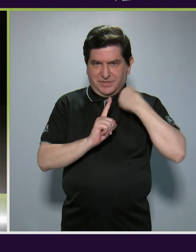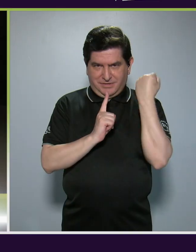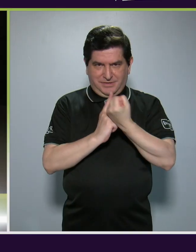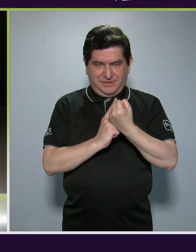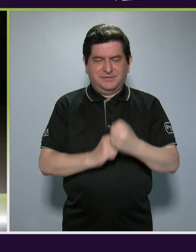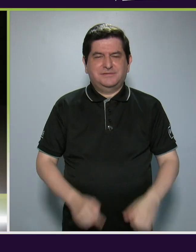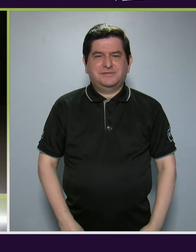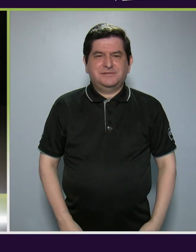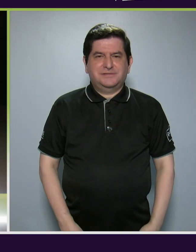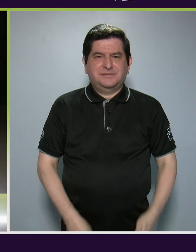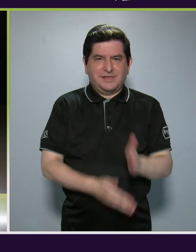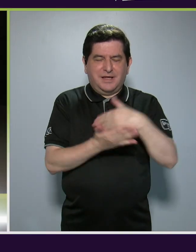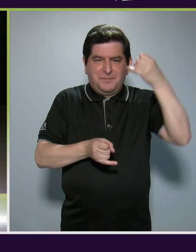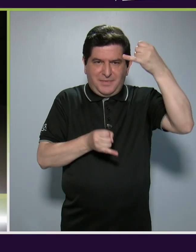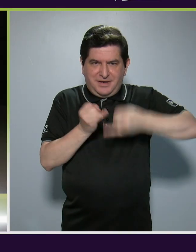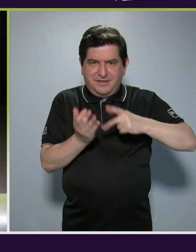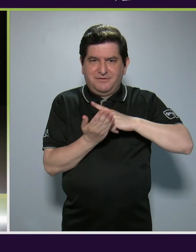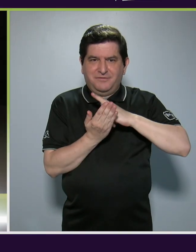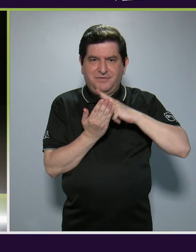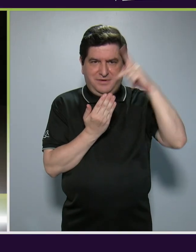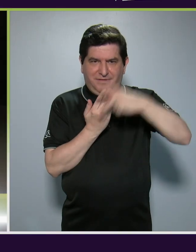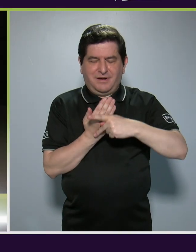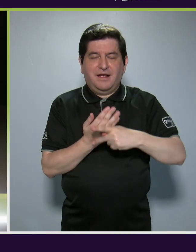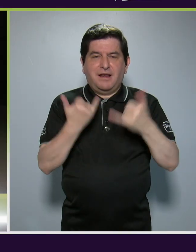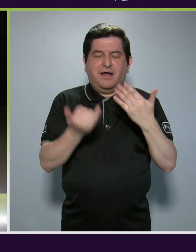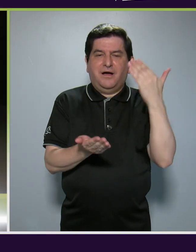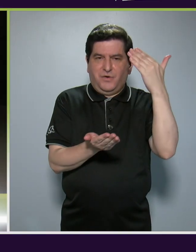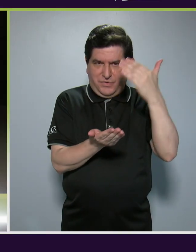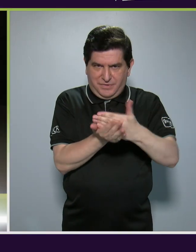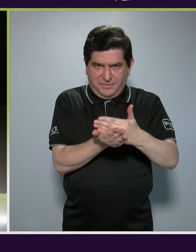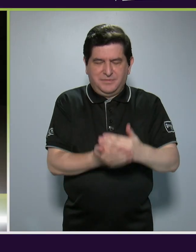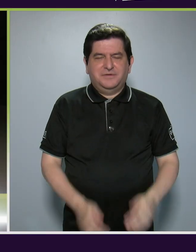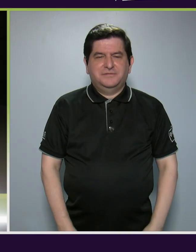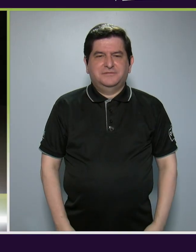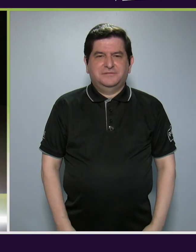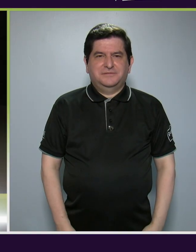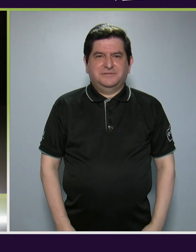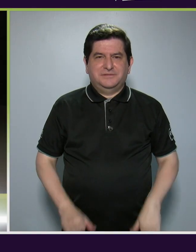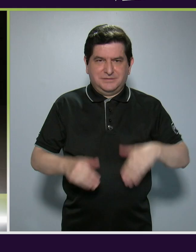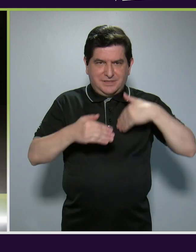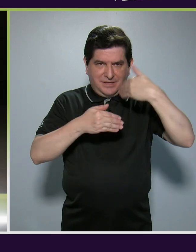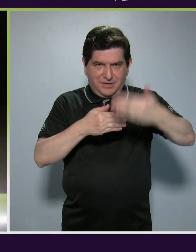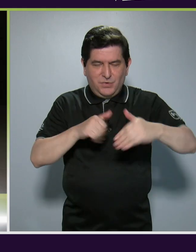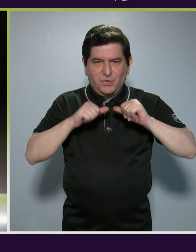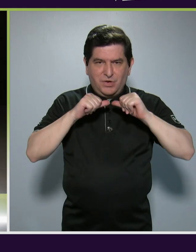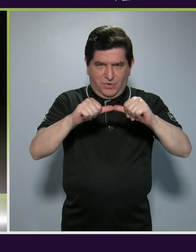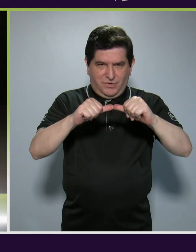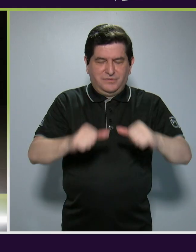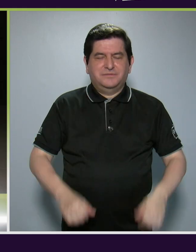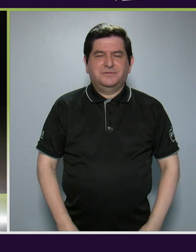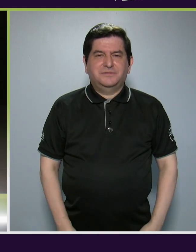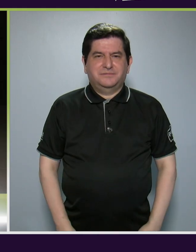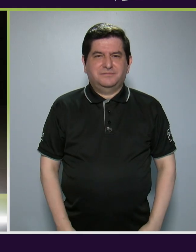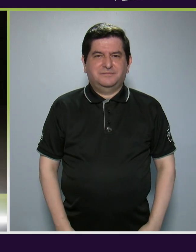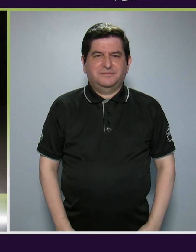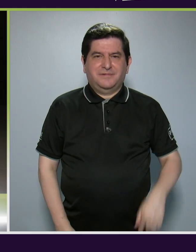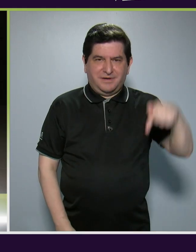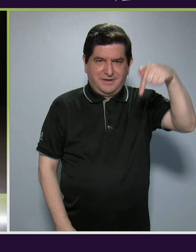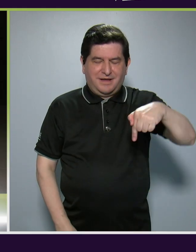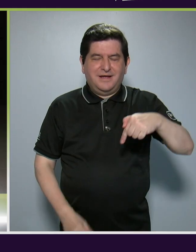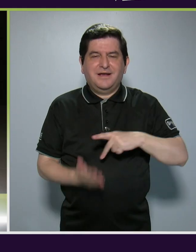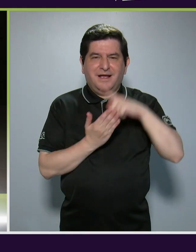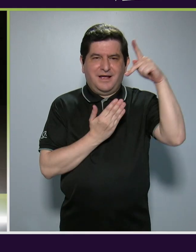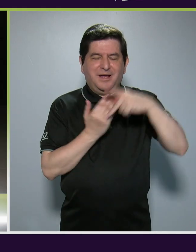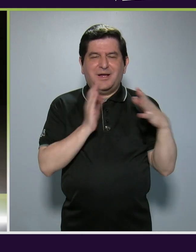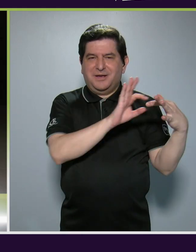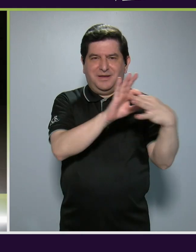el bloque de cierre del programa. Ahora vamos a una pausa muy cortita y en nada estaremos de regreso con más de esta edición